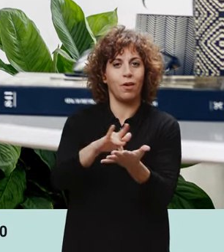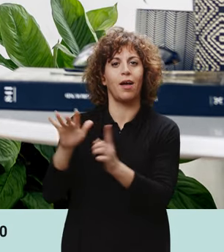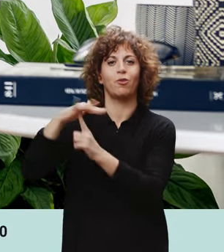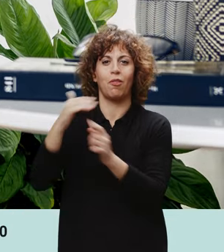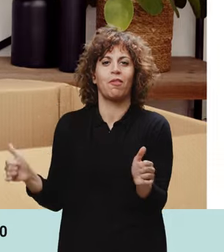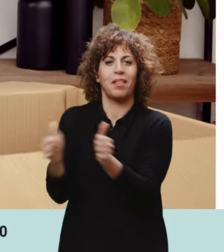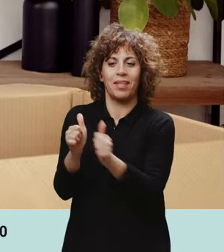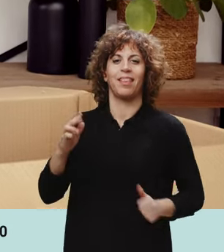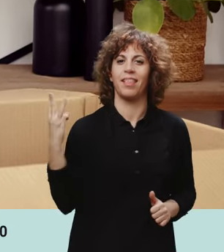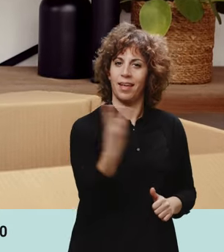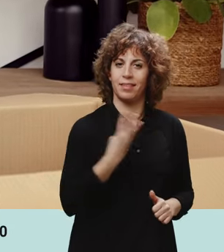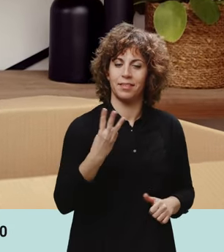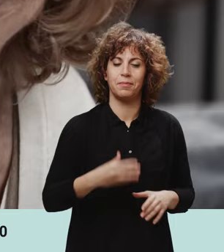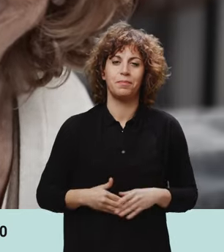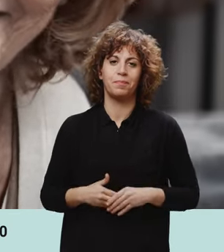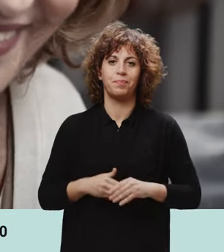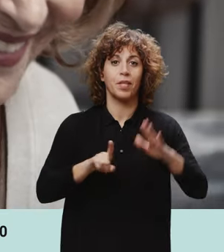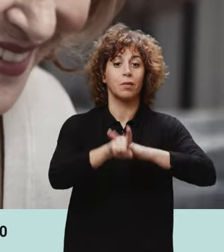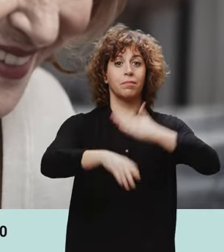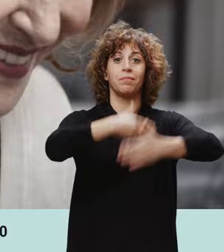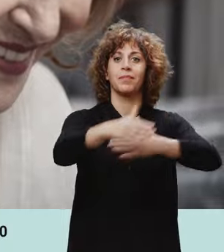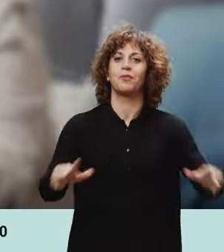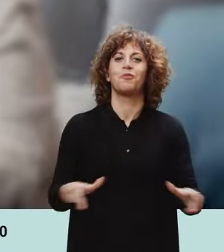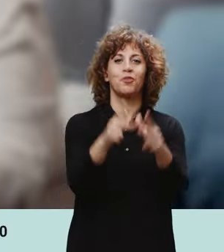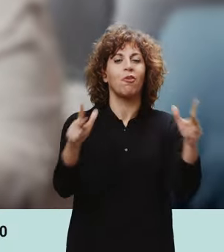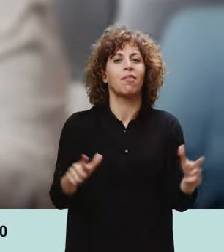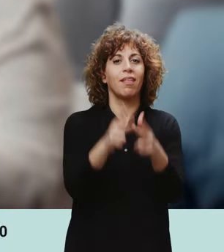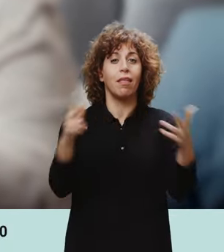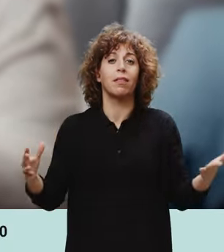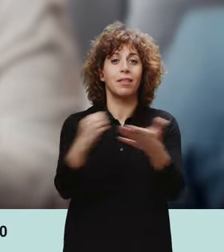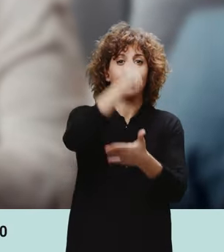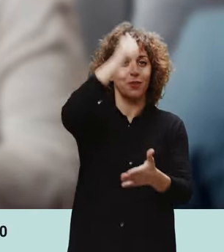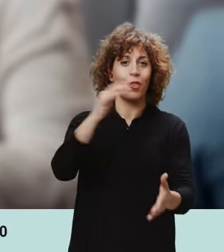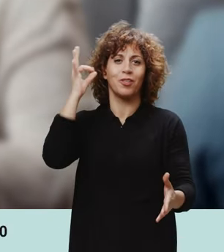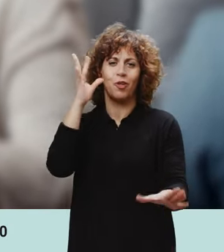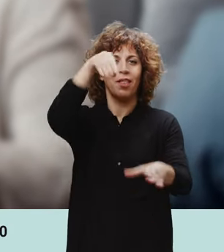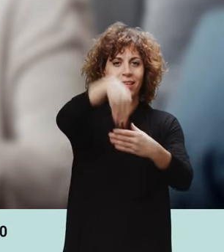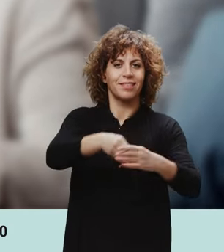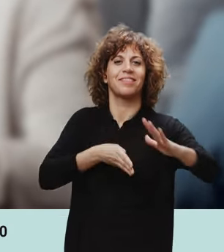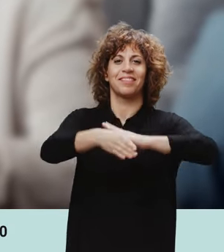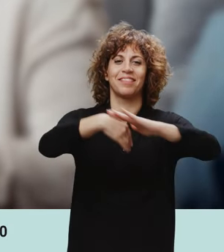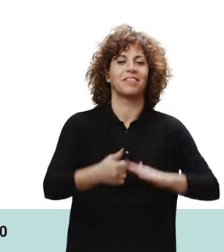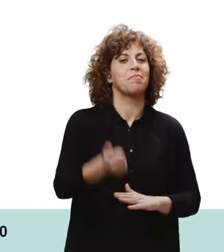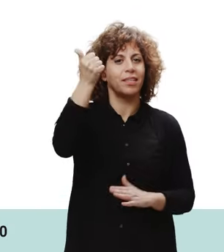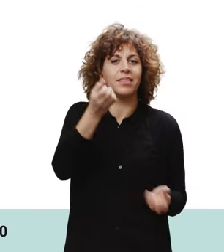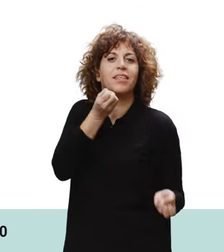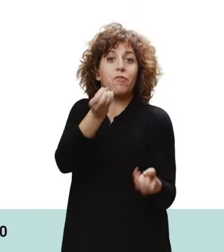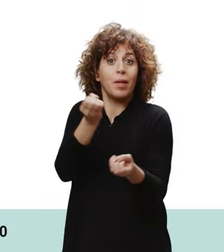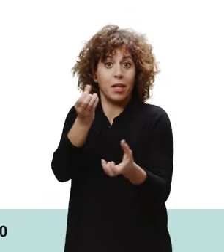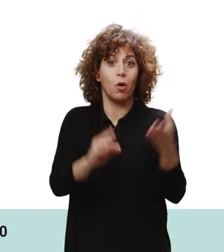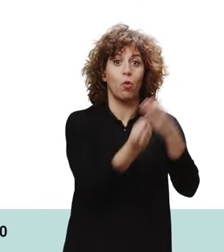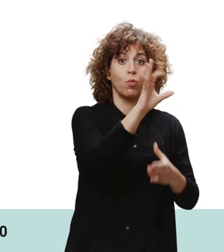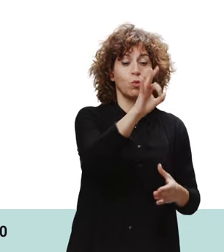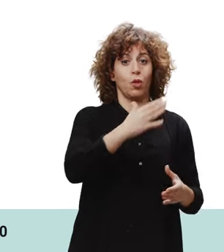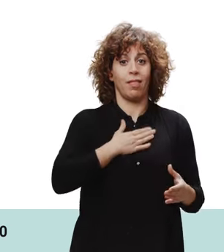discapacidad o en situación de dependencia. Avancemos hacia una sociedad más accesible para todas y todos. Infórmate